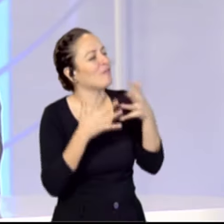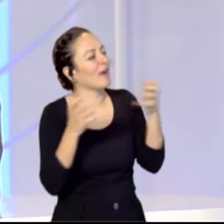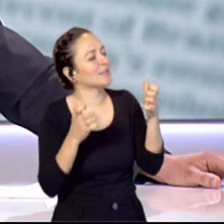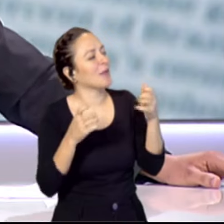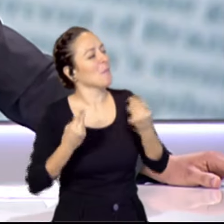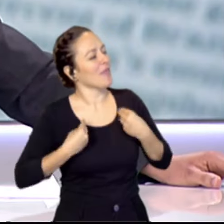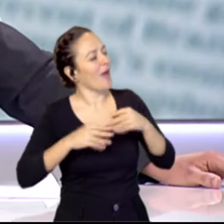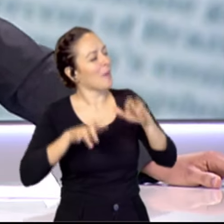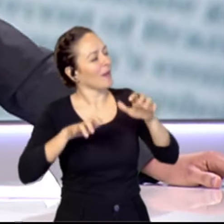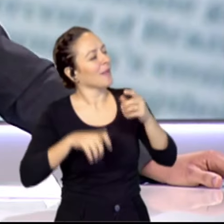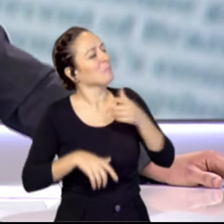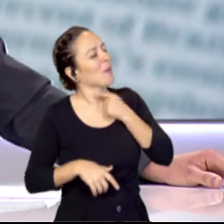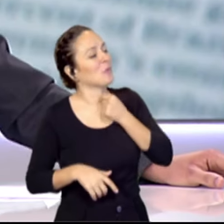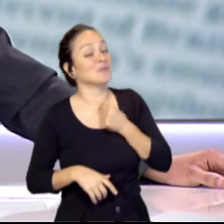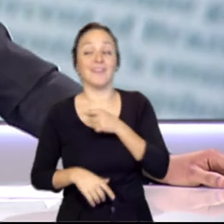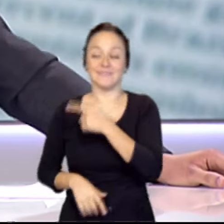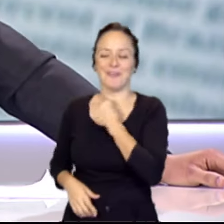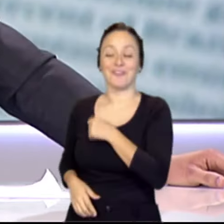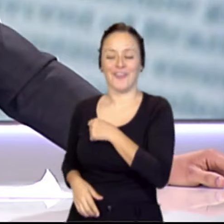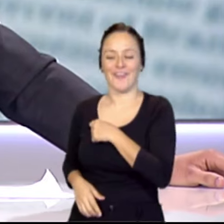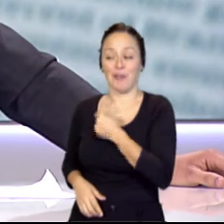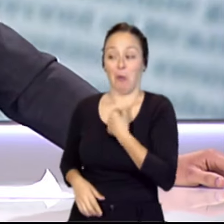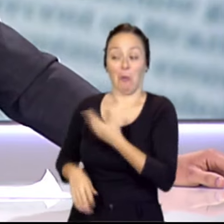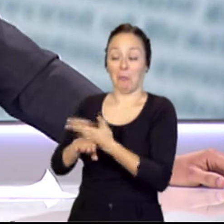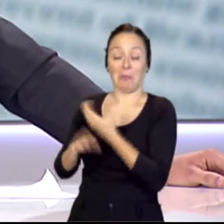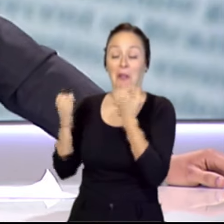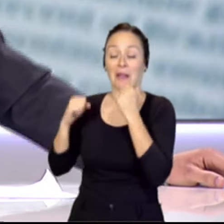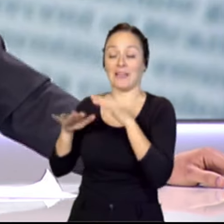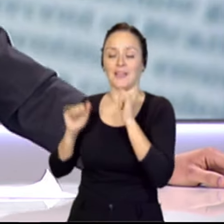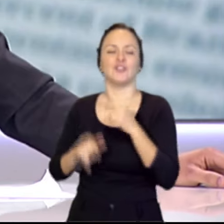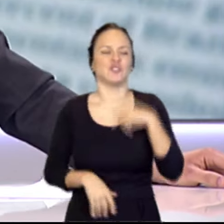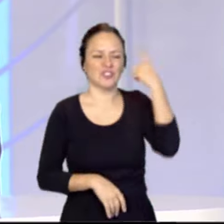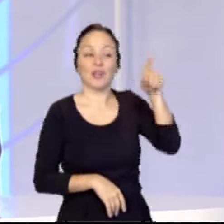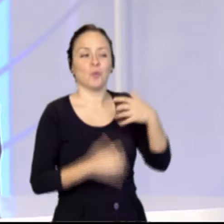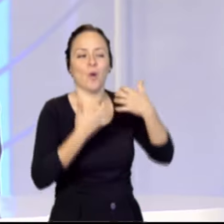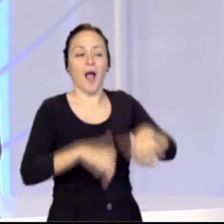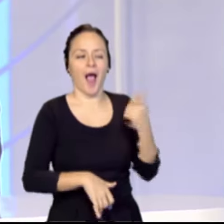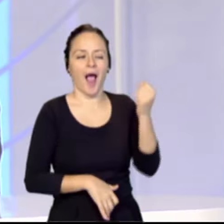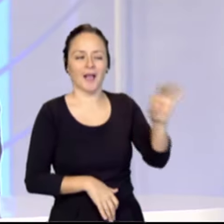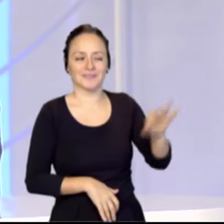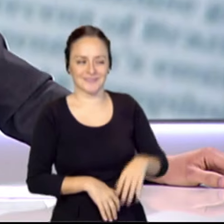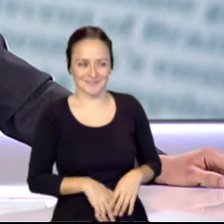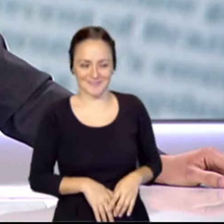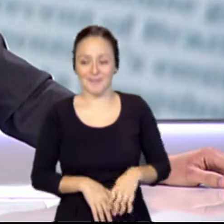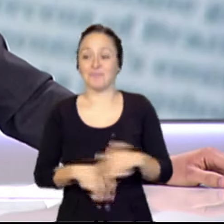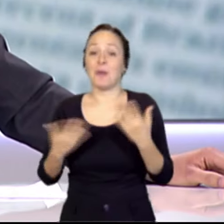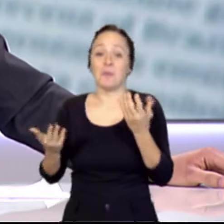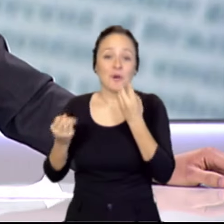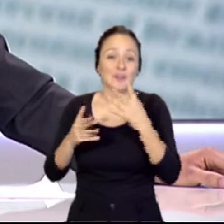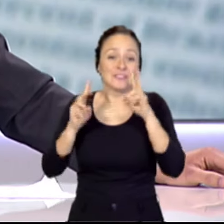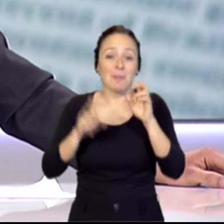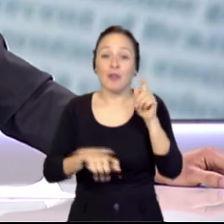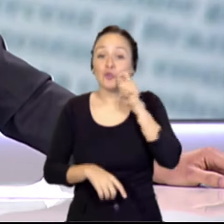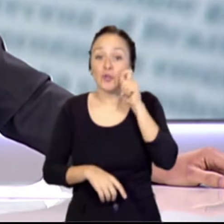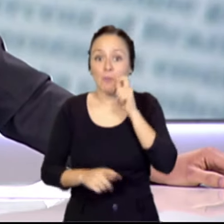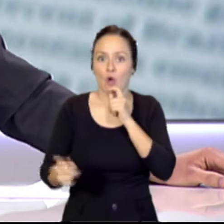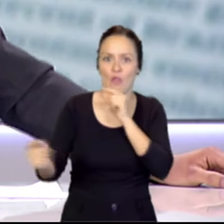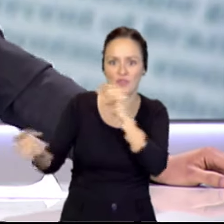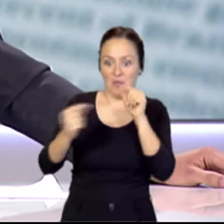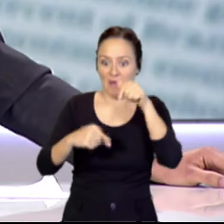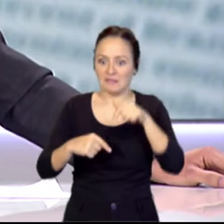No lo había ensayado Ya sé que tú Vas sacando las cosas sobre la marcha bueno el turismo a debate aquí en las islas ayer